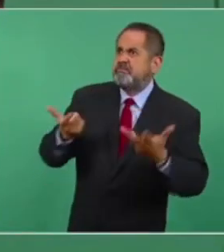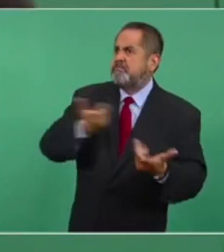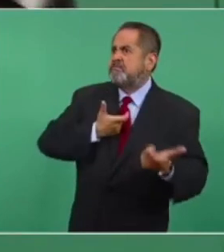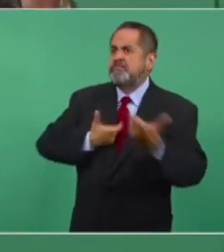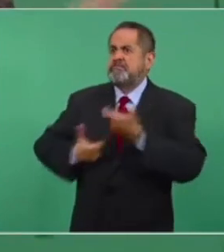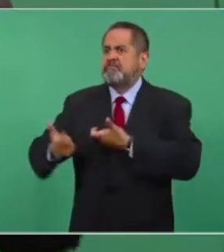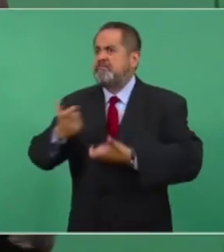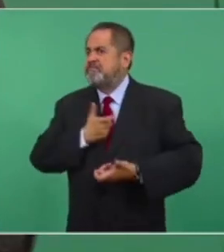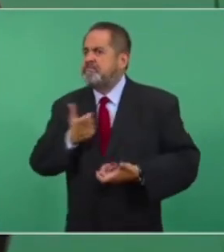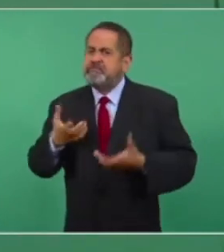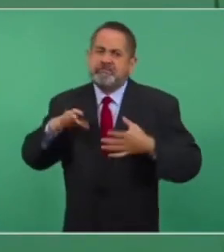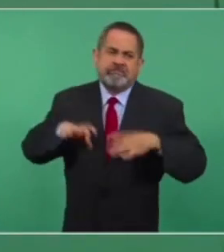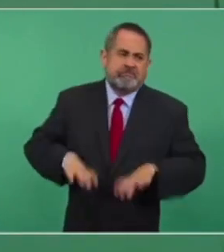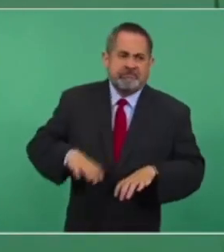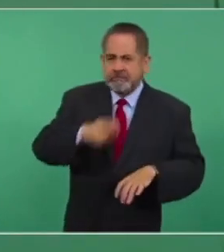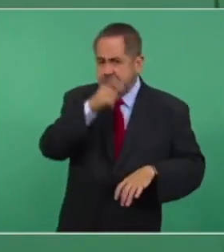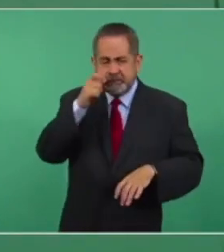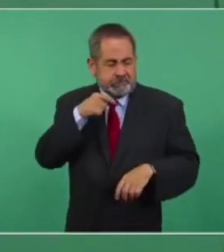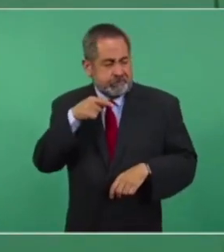el negocio,